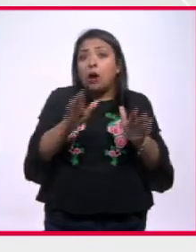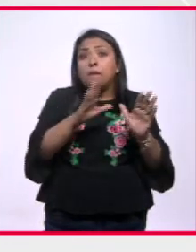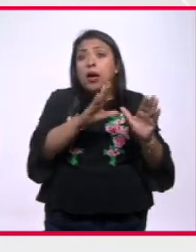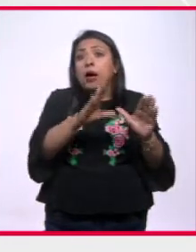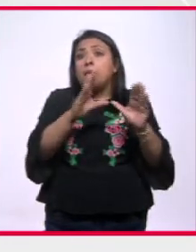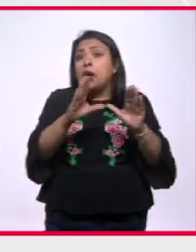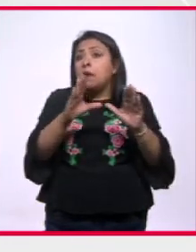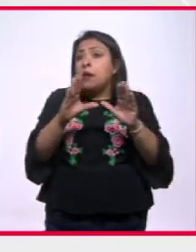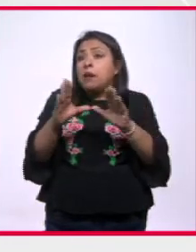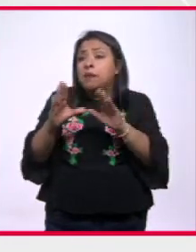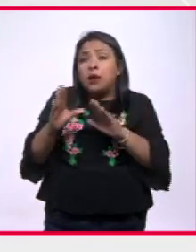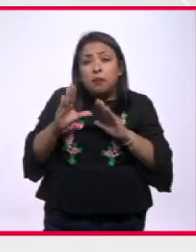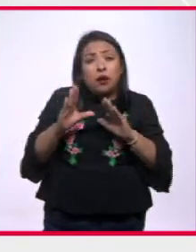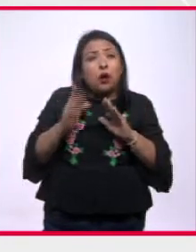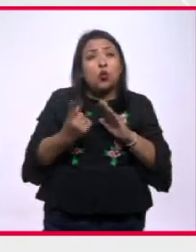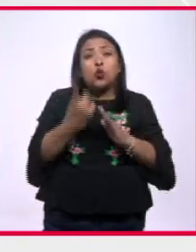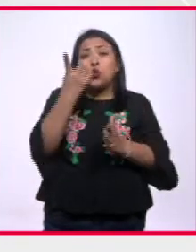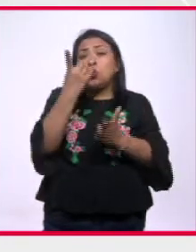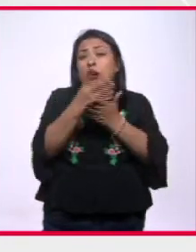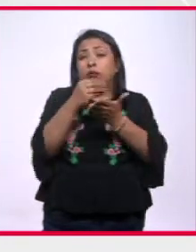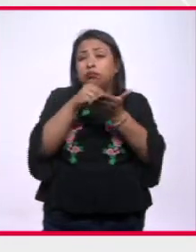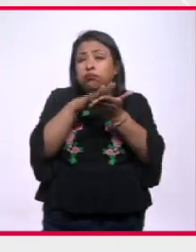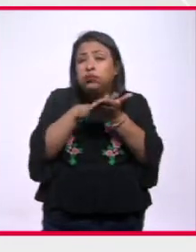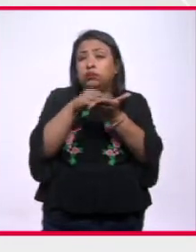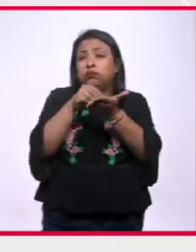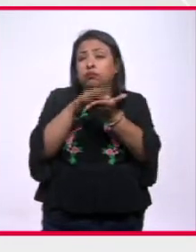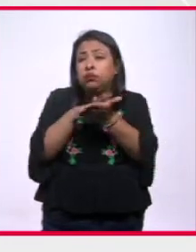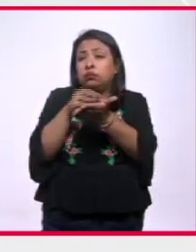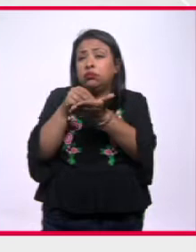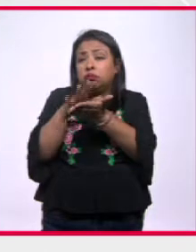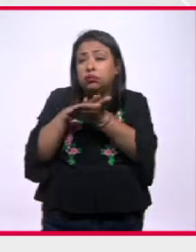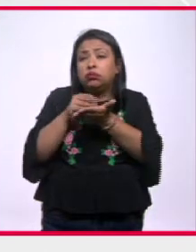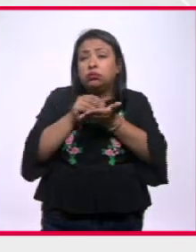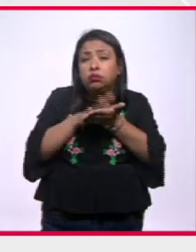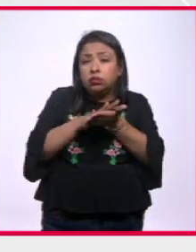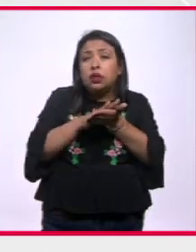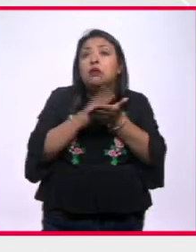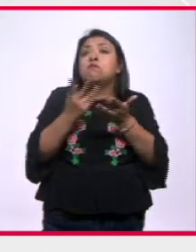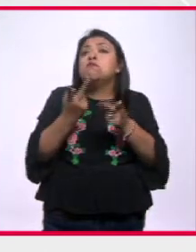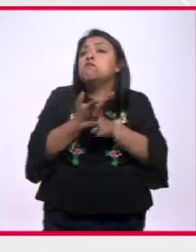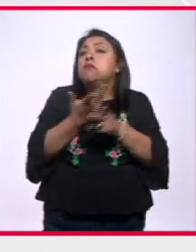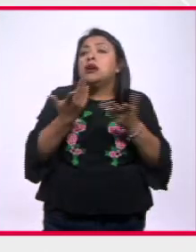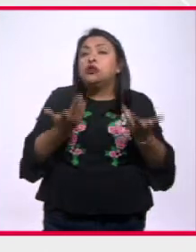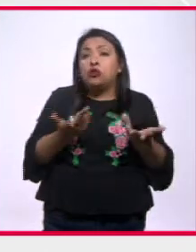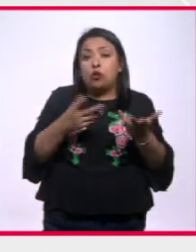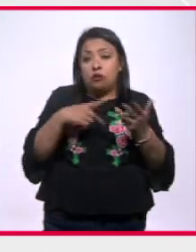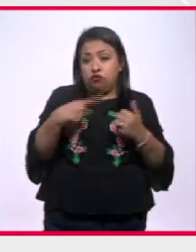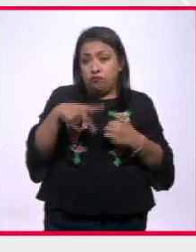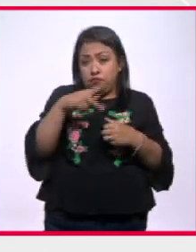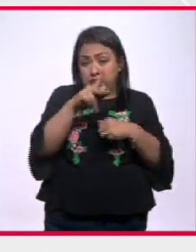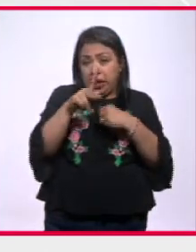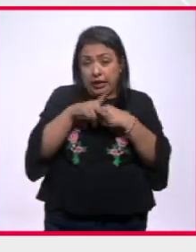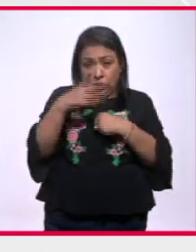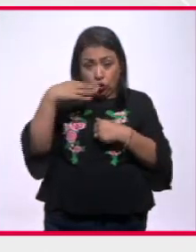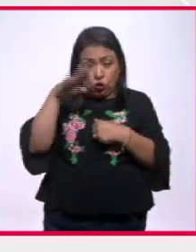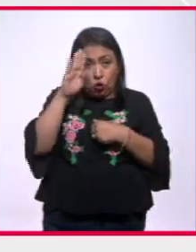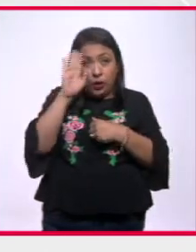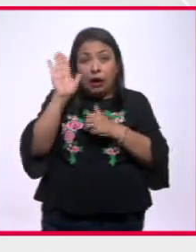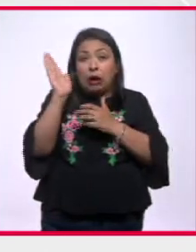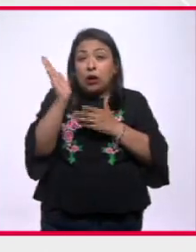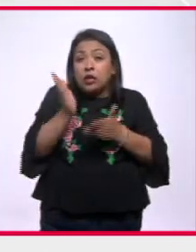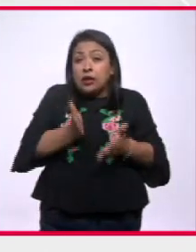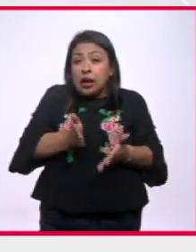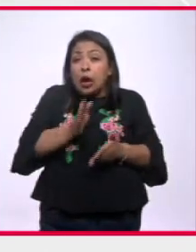única de la que se ha escrito se ha documentado mucho lo que pasó en este país cuando llegó la posibilidad